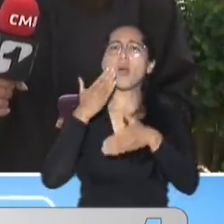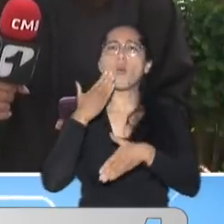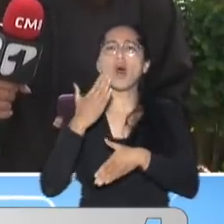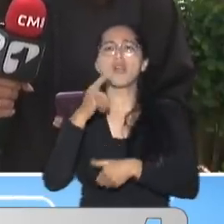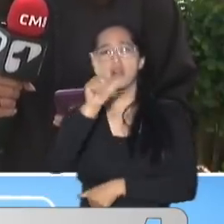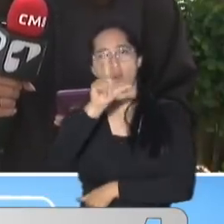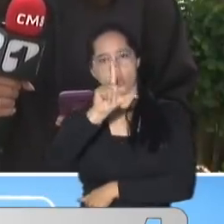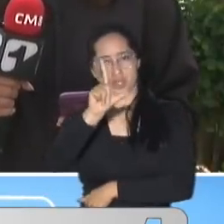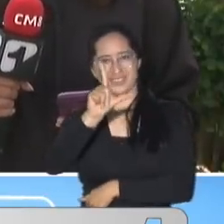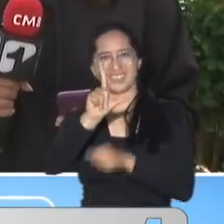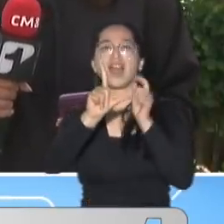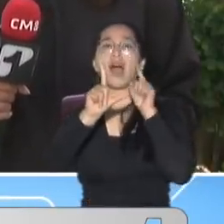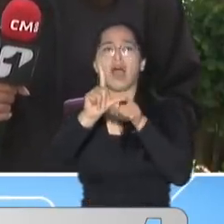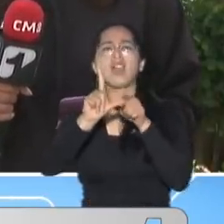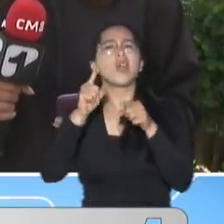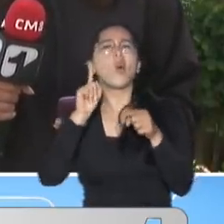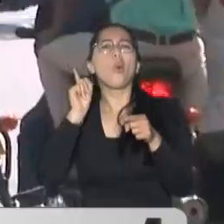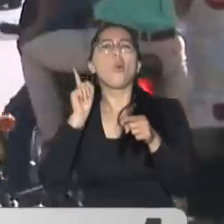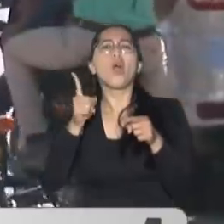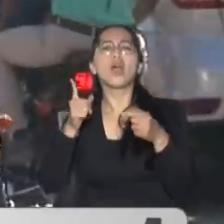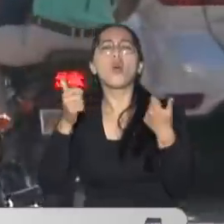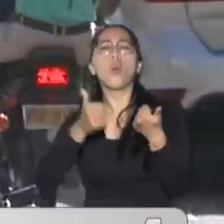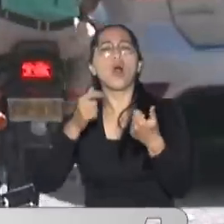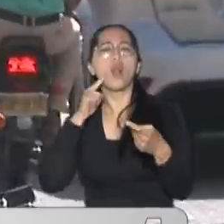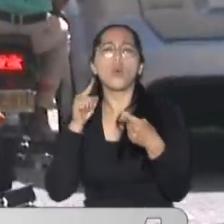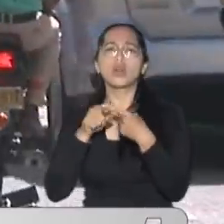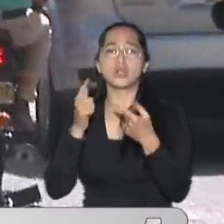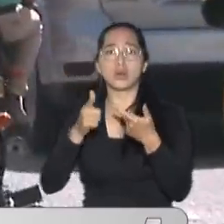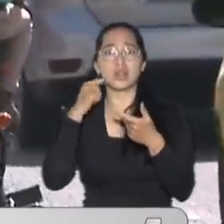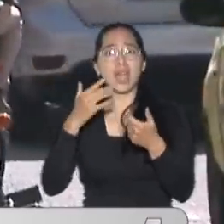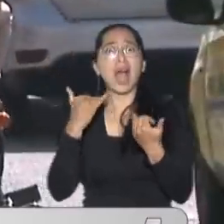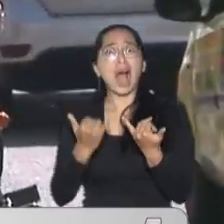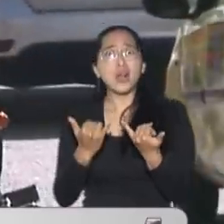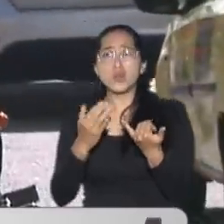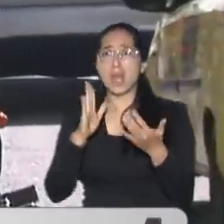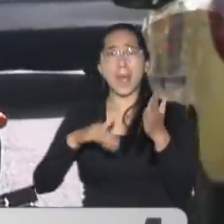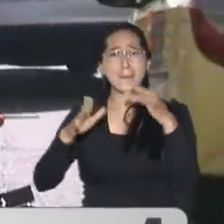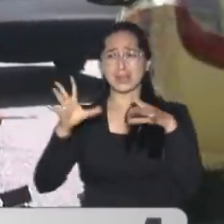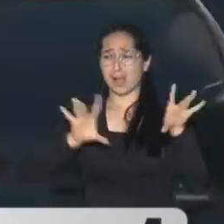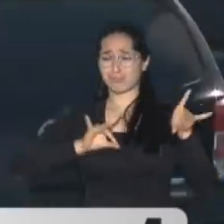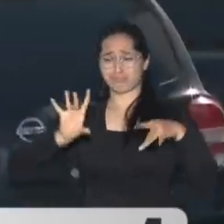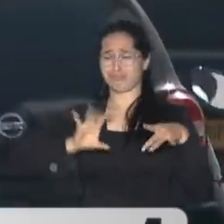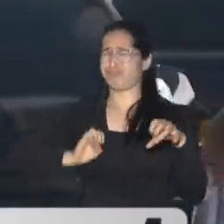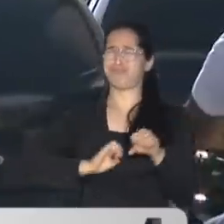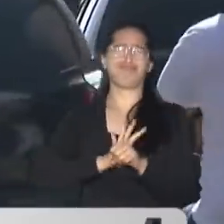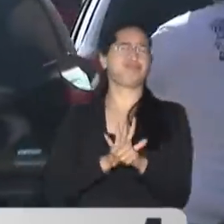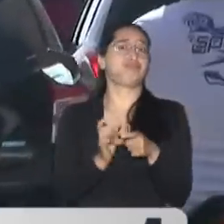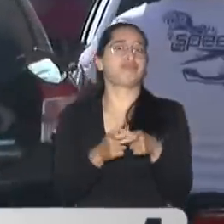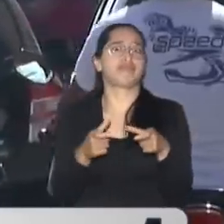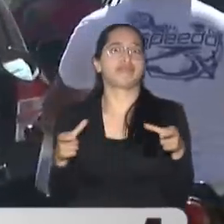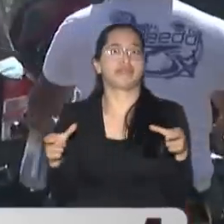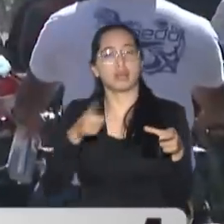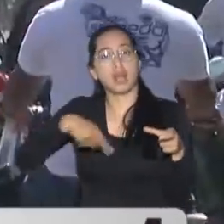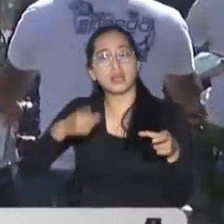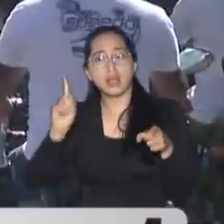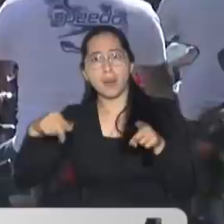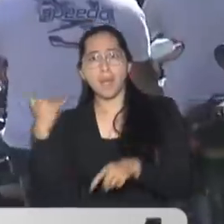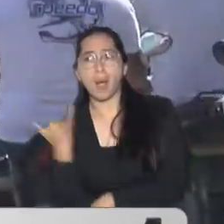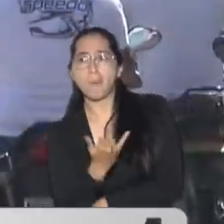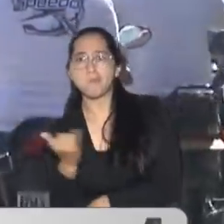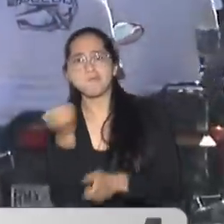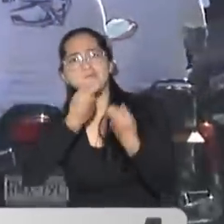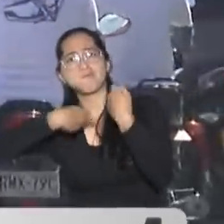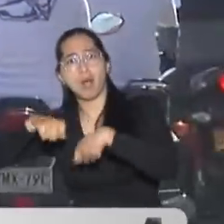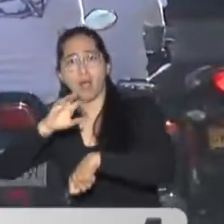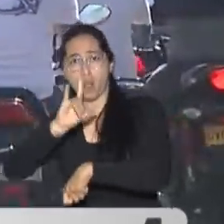fin de evitar que la ciudad llegue a la alerta máxima en ocupación de unidades de cuidados intensivos y asimismo para tratar